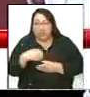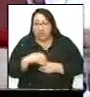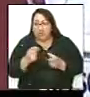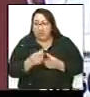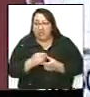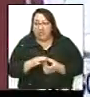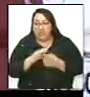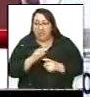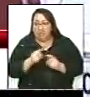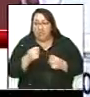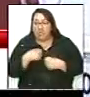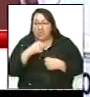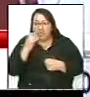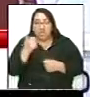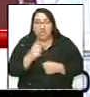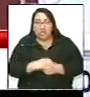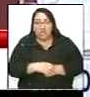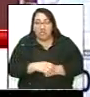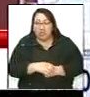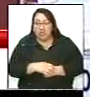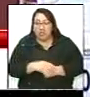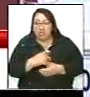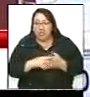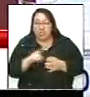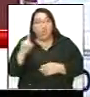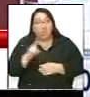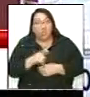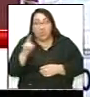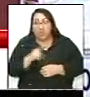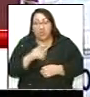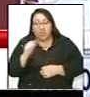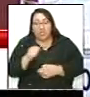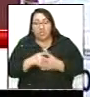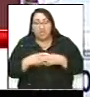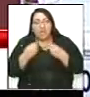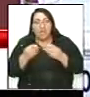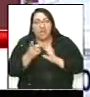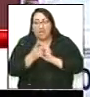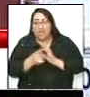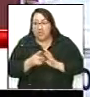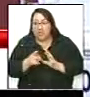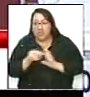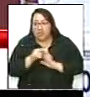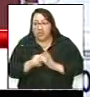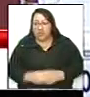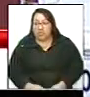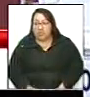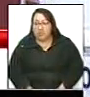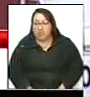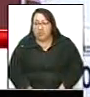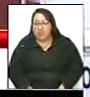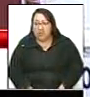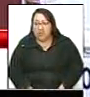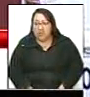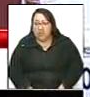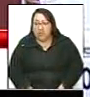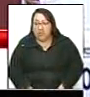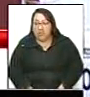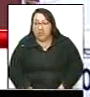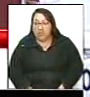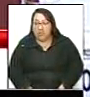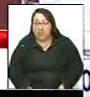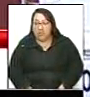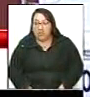Comisión Especial, pero sí creo de que urge que se dicte esta norma, de tal forma